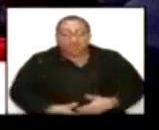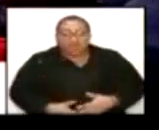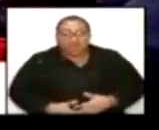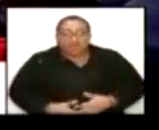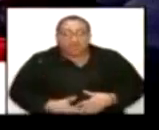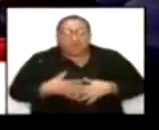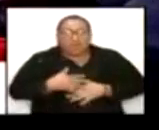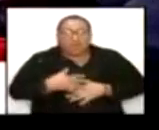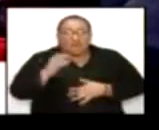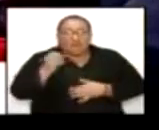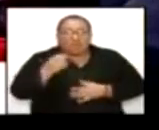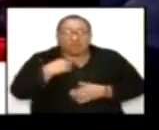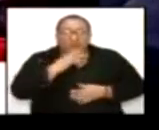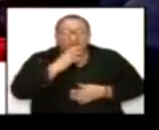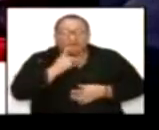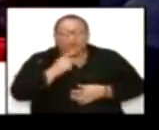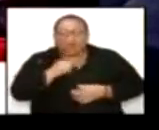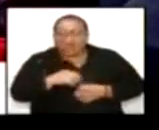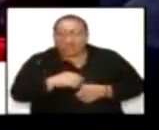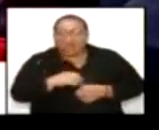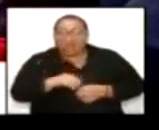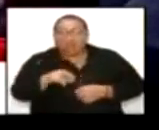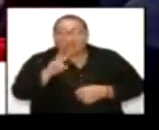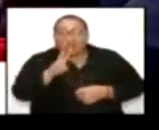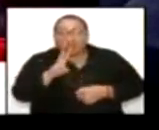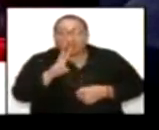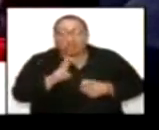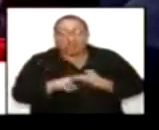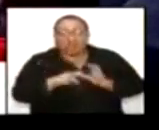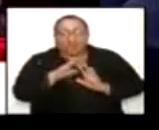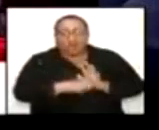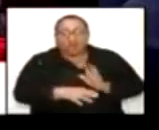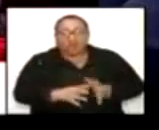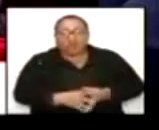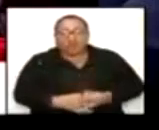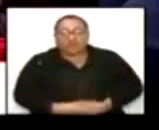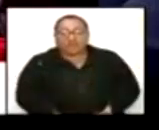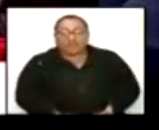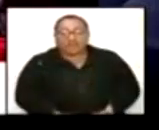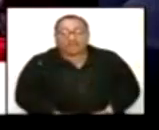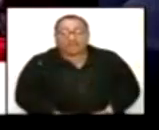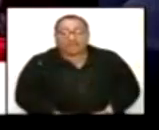adolescente. Estamos hablando acá de 2 menores.